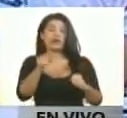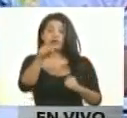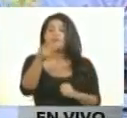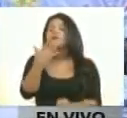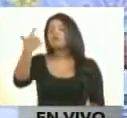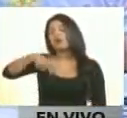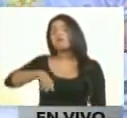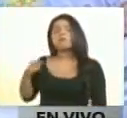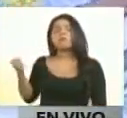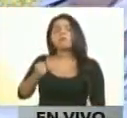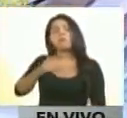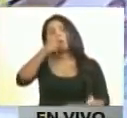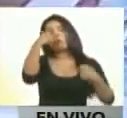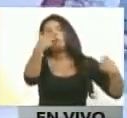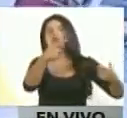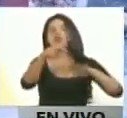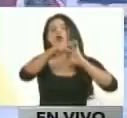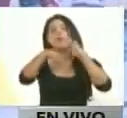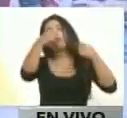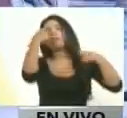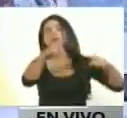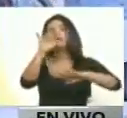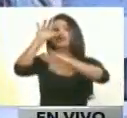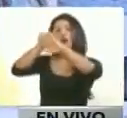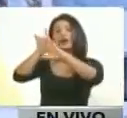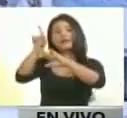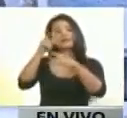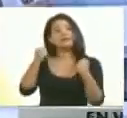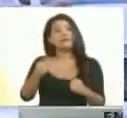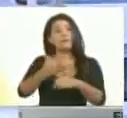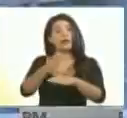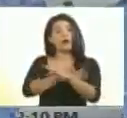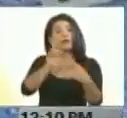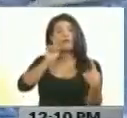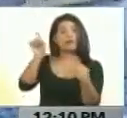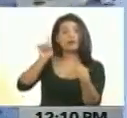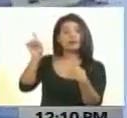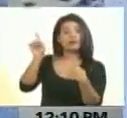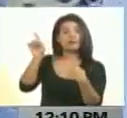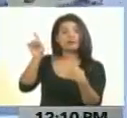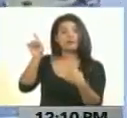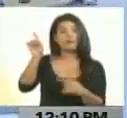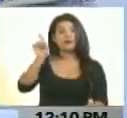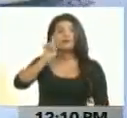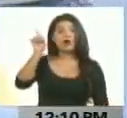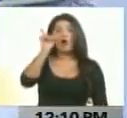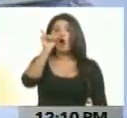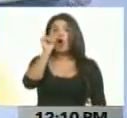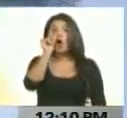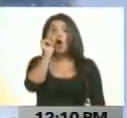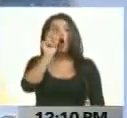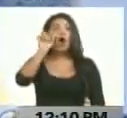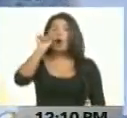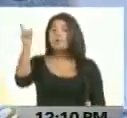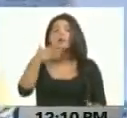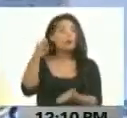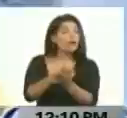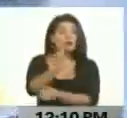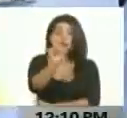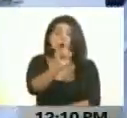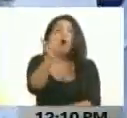sin permiso este tipo de sistema. Aquí pueden observar, no ha fallecido, está en estado crítico,